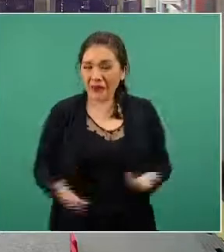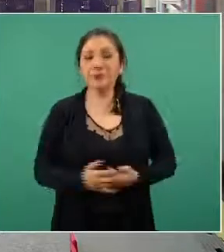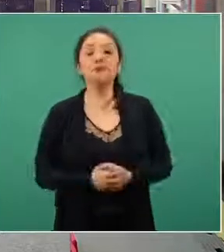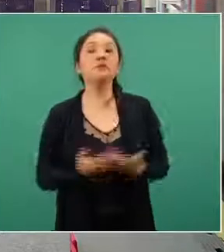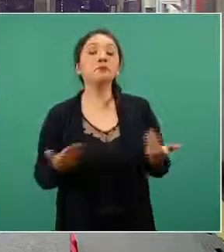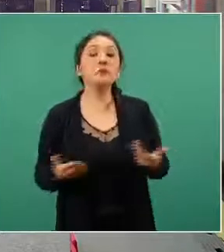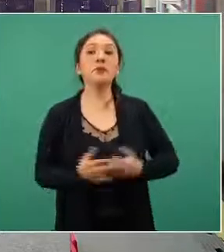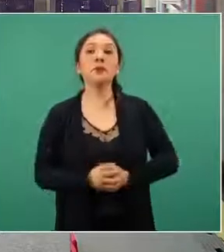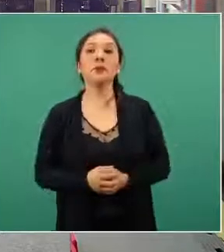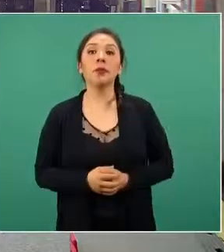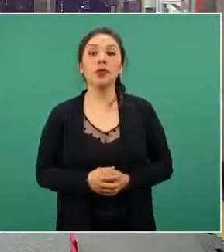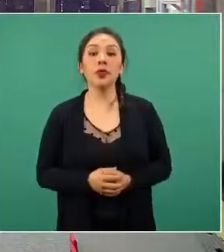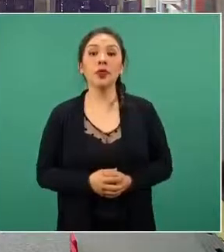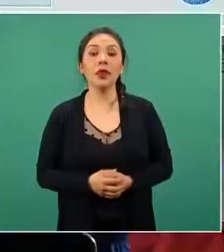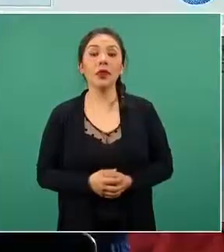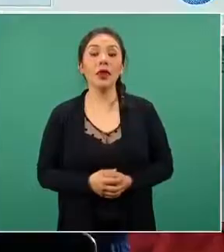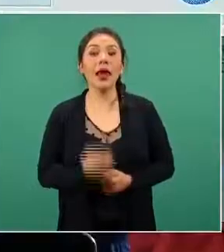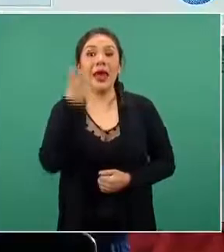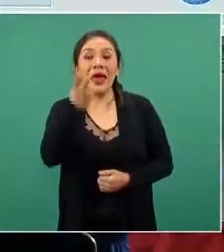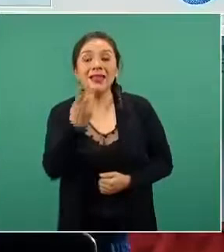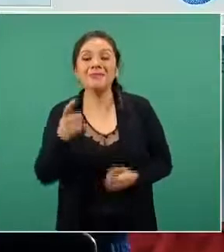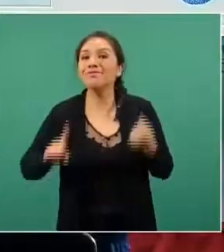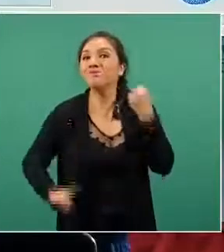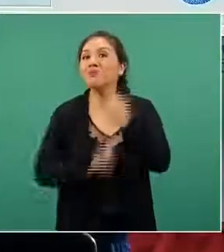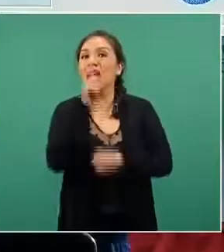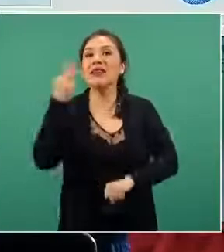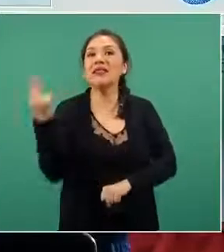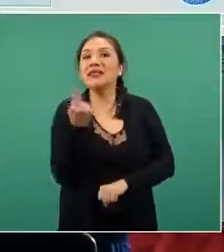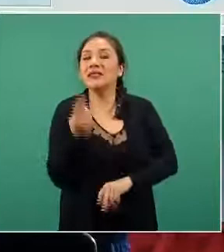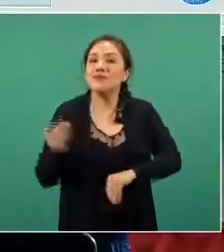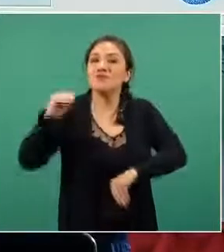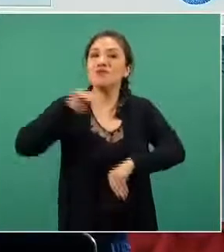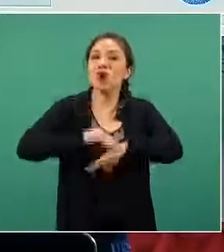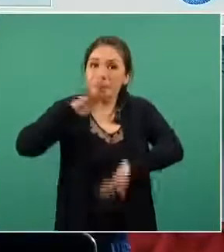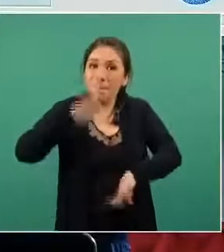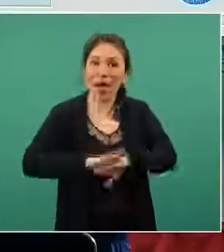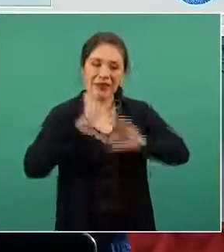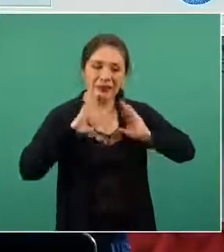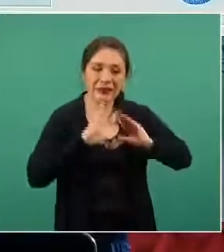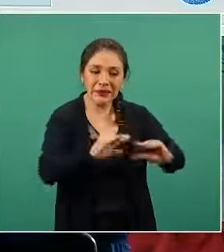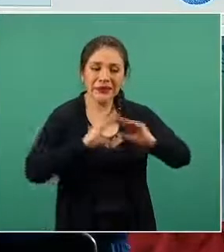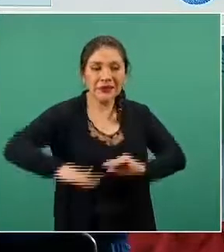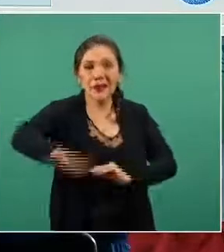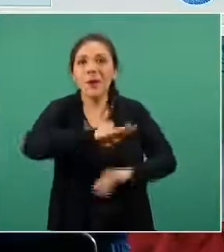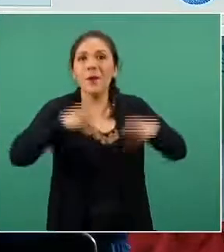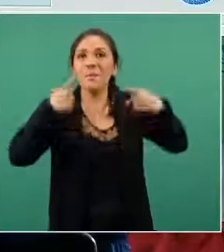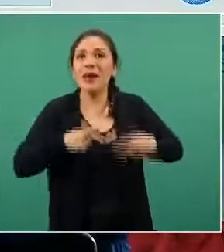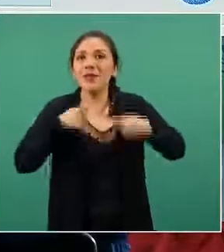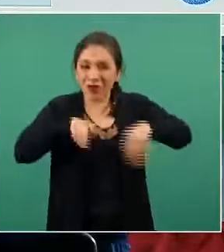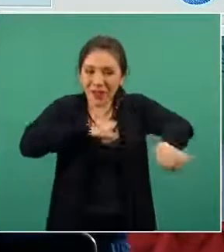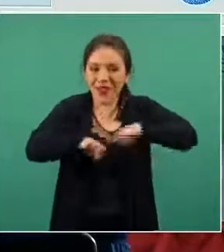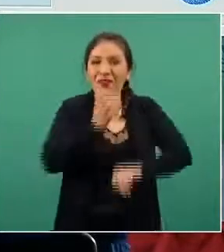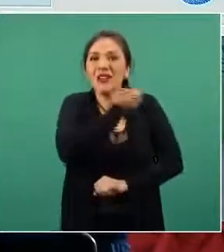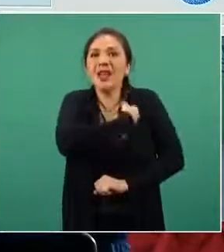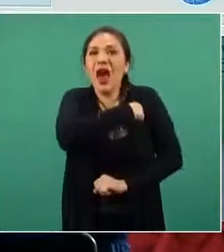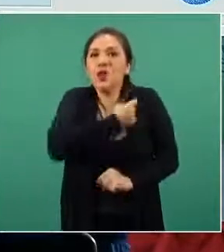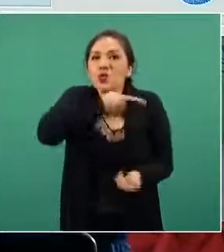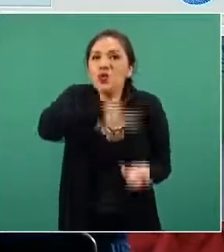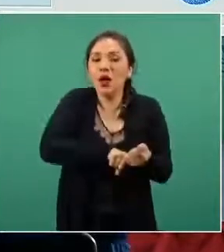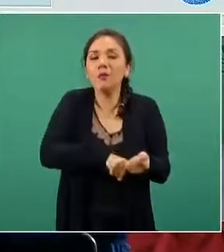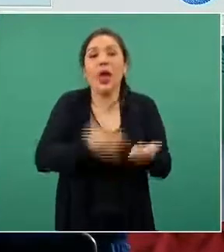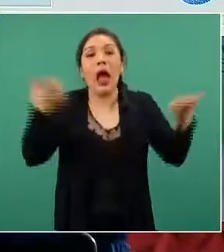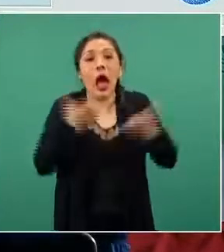Entonces, se vino la necesidad de incrementar el conocimiento en nuestro personal de salud y se desarrolló